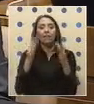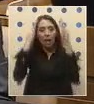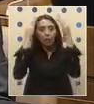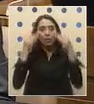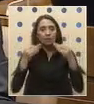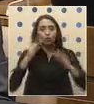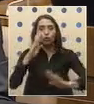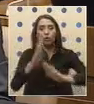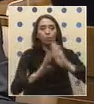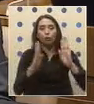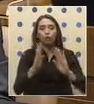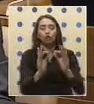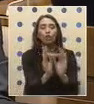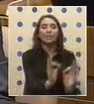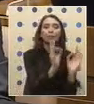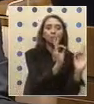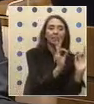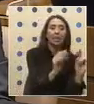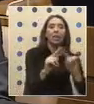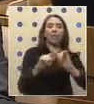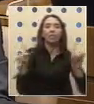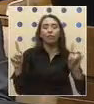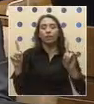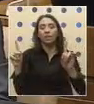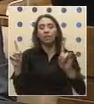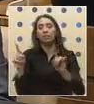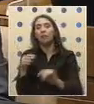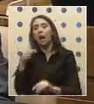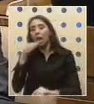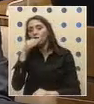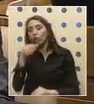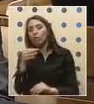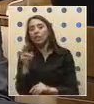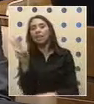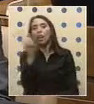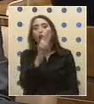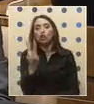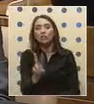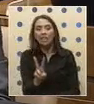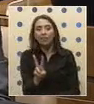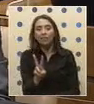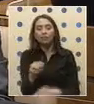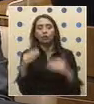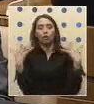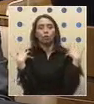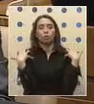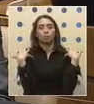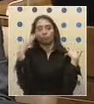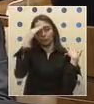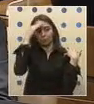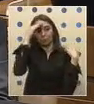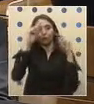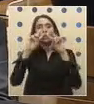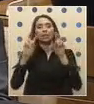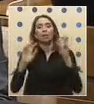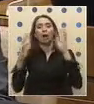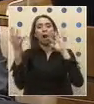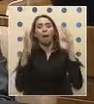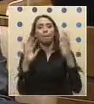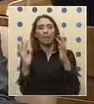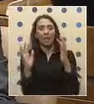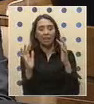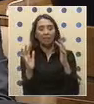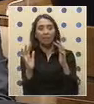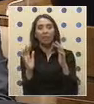especial, distintas a las observaciones que hagan los servicios con competencia ambiental respecto a